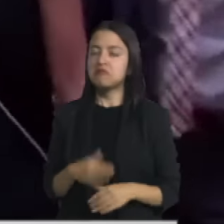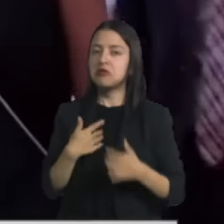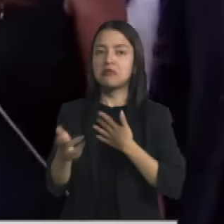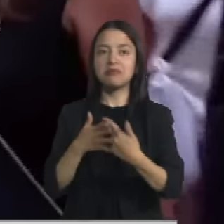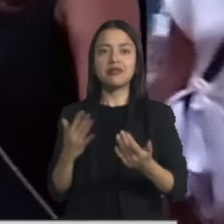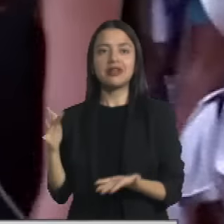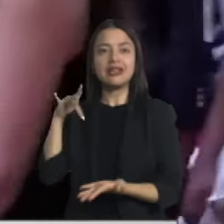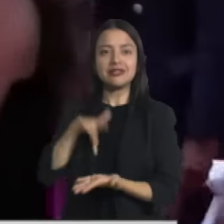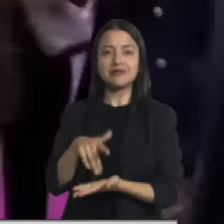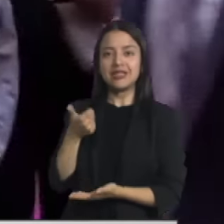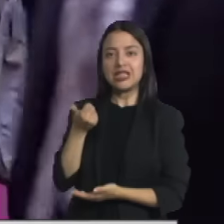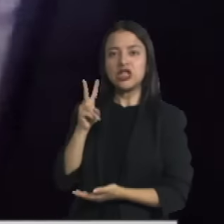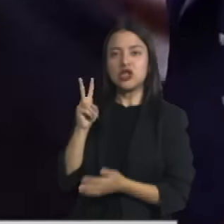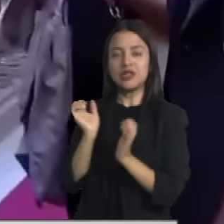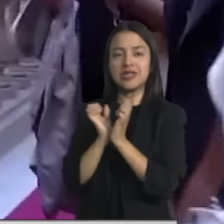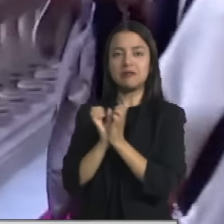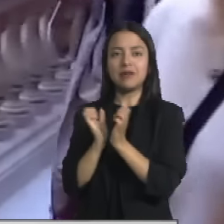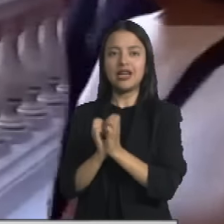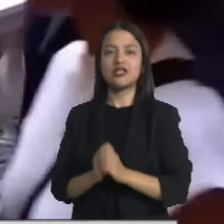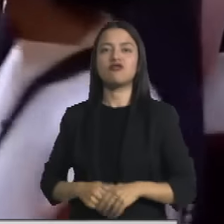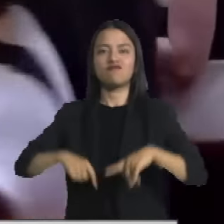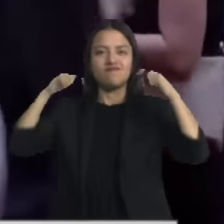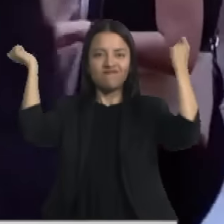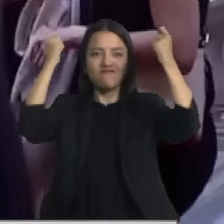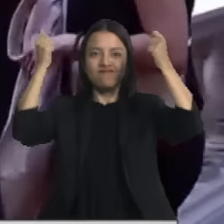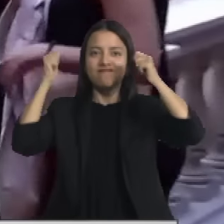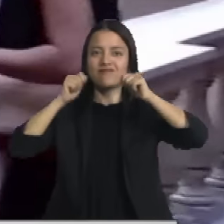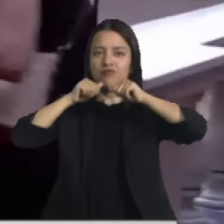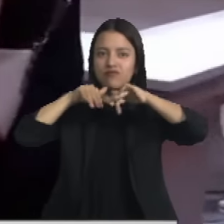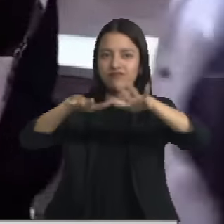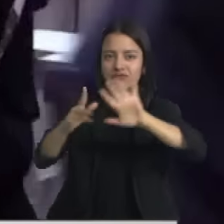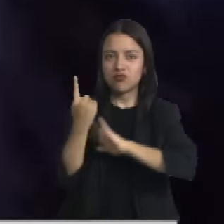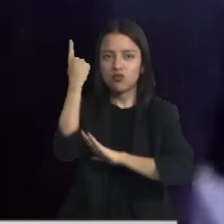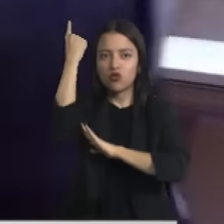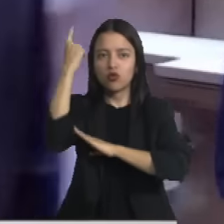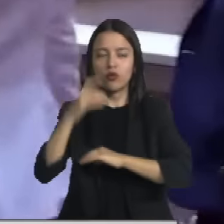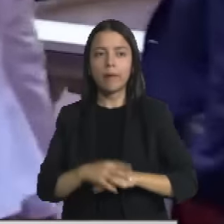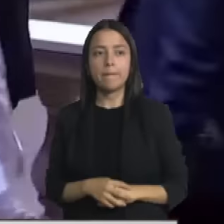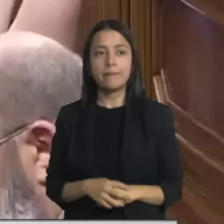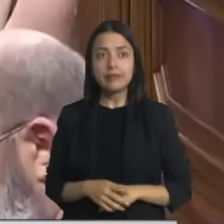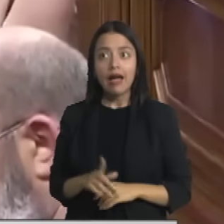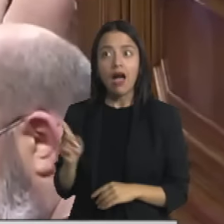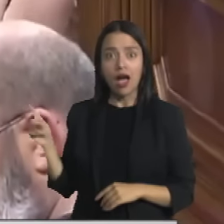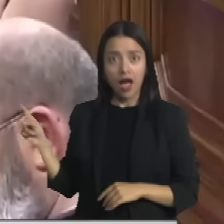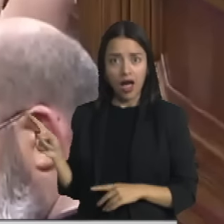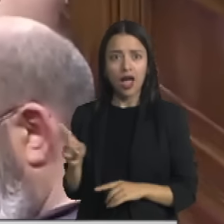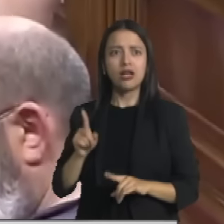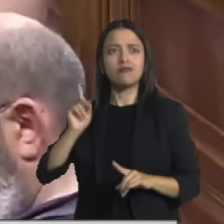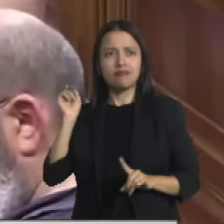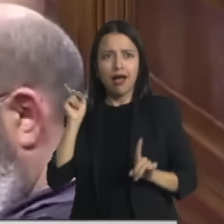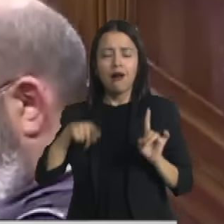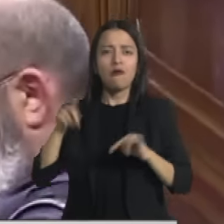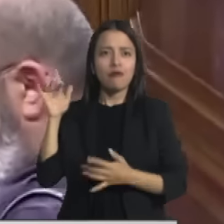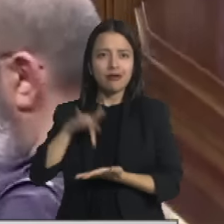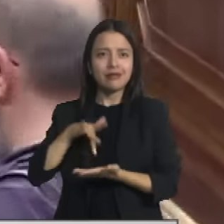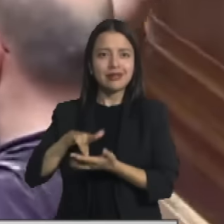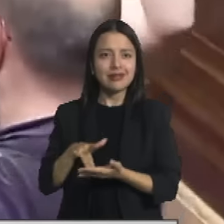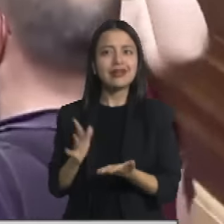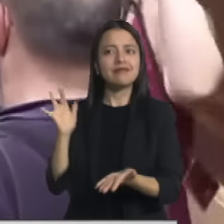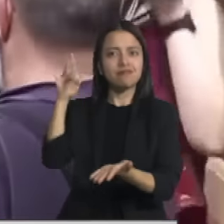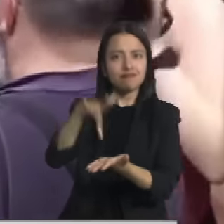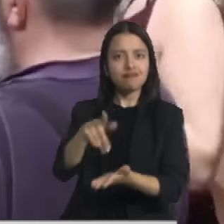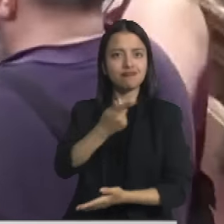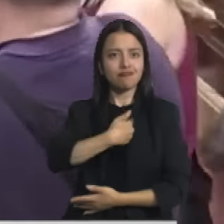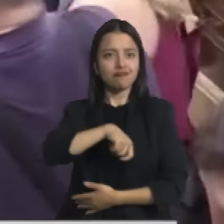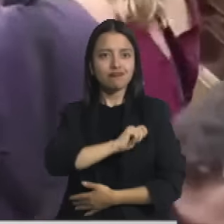el pasado 12 de mayo. Desde que inició la campaña electoral, Puigdemont ha remarcado en varias ocasiones que volvería España con el pleno